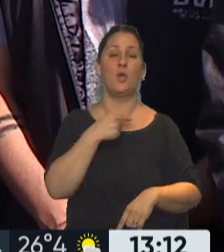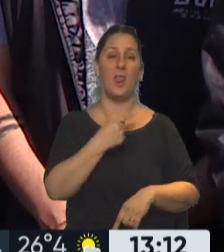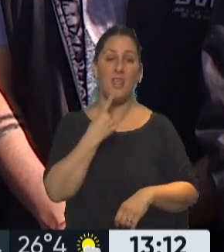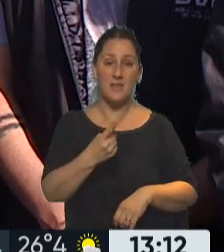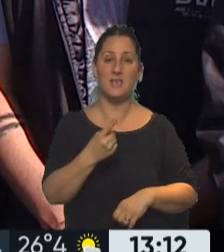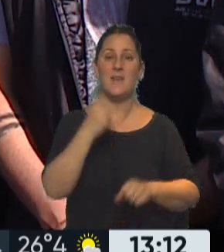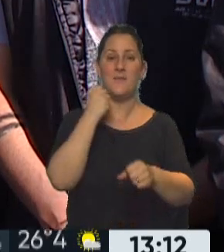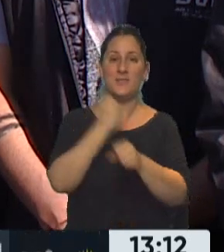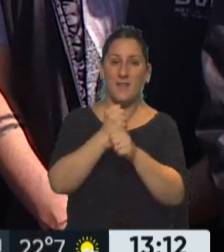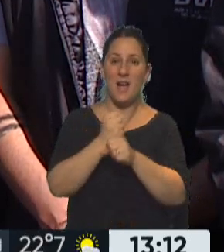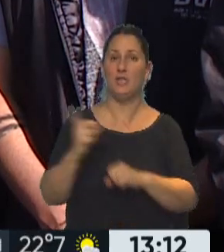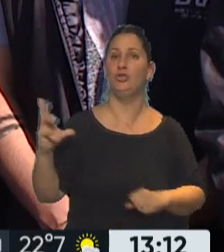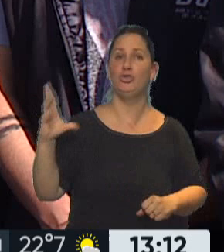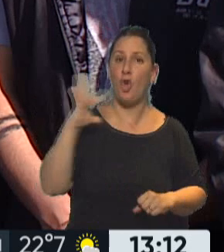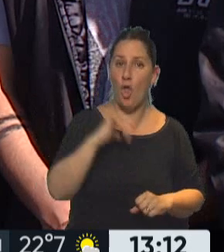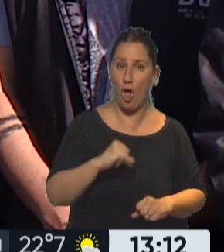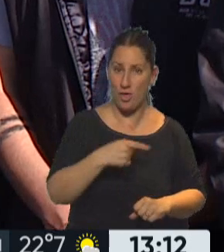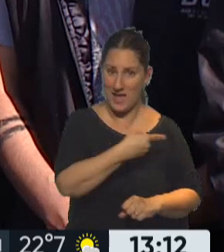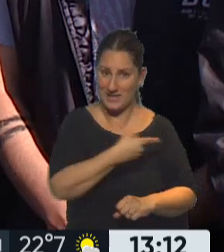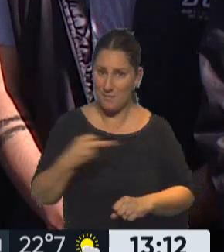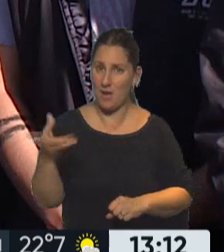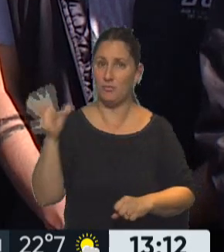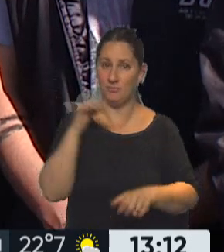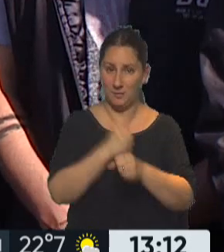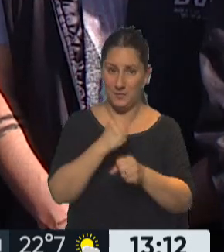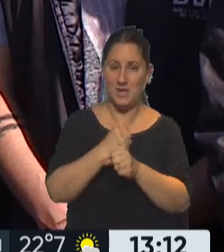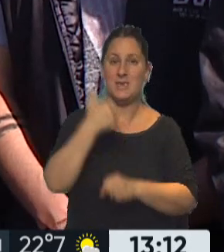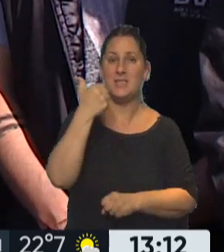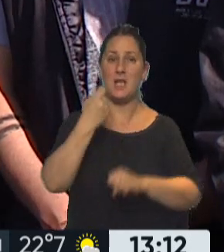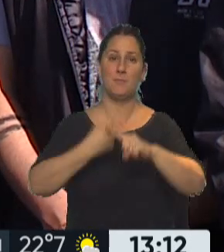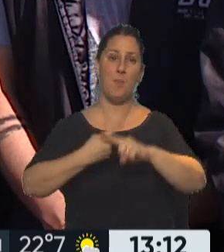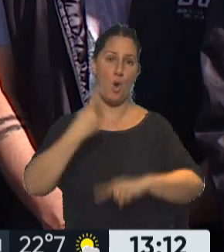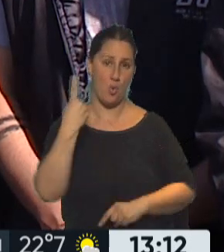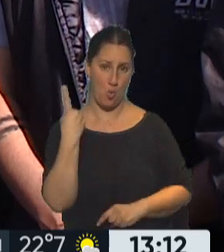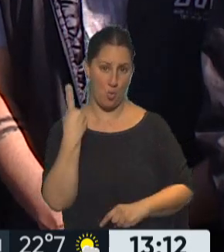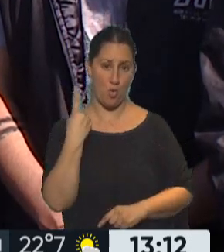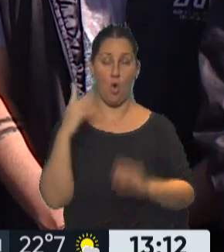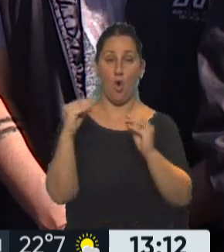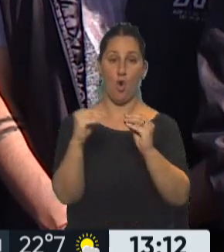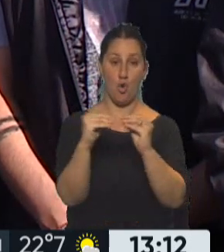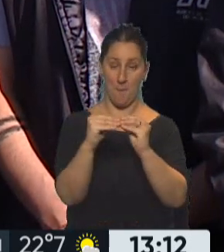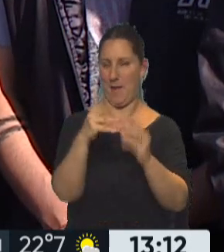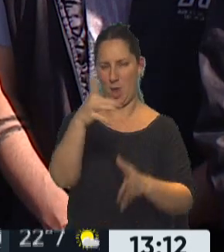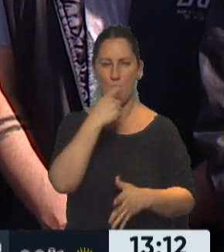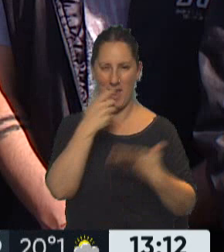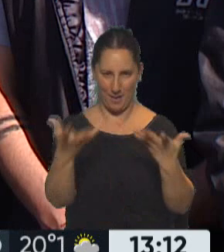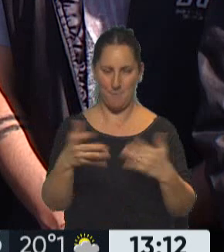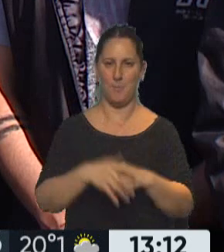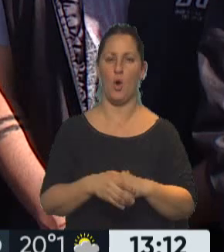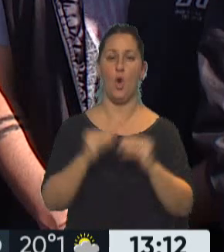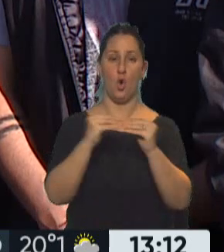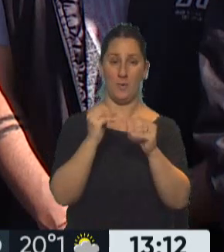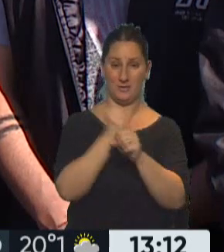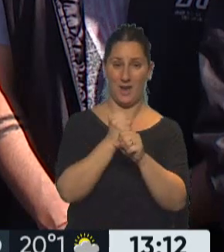están trabajando todos los días de la semana y también en sistemas de 6x1. Entonces, los compañeros, para dar un ejemplo concreto, que